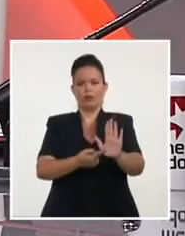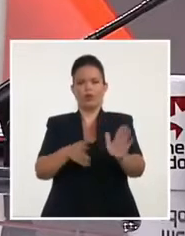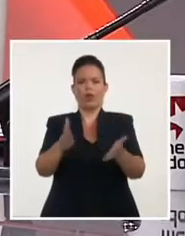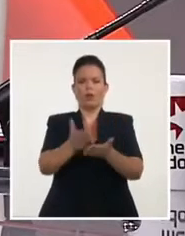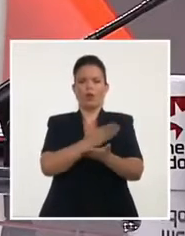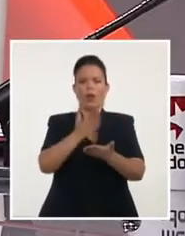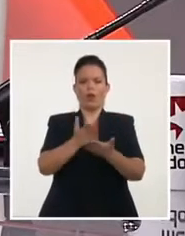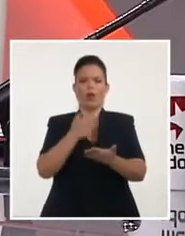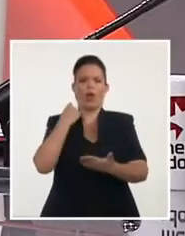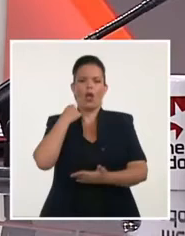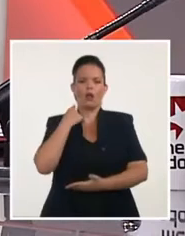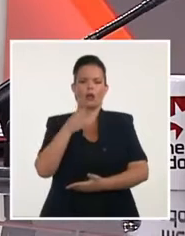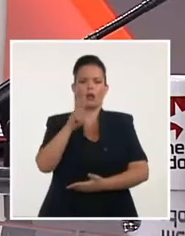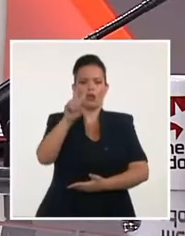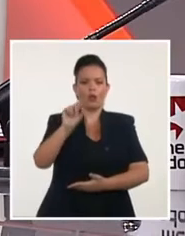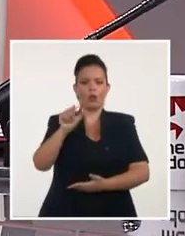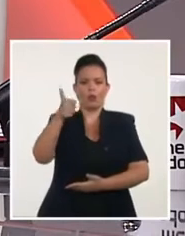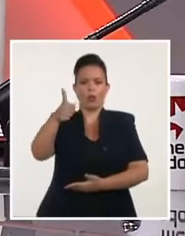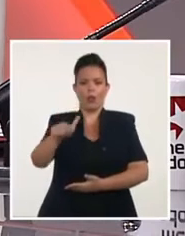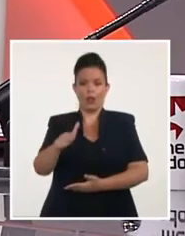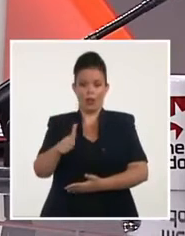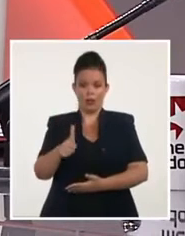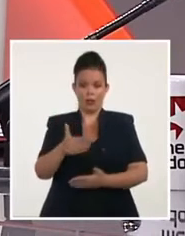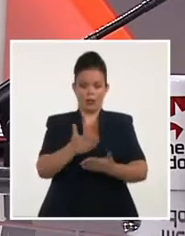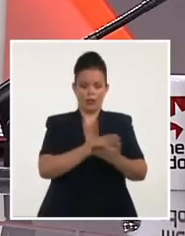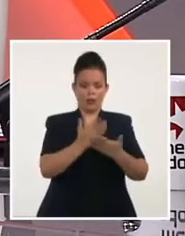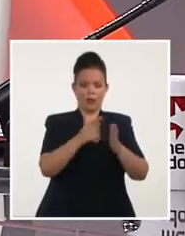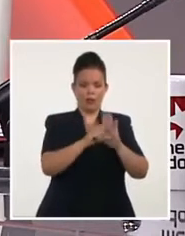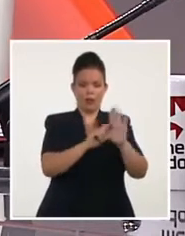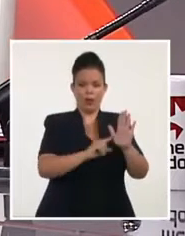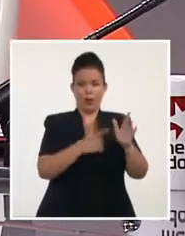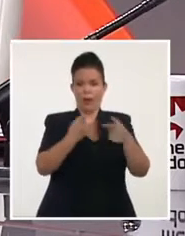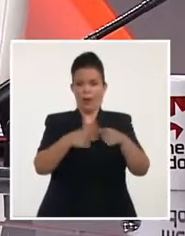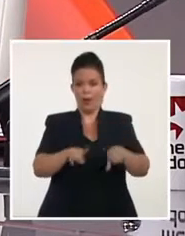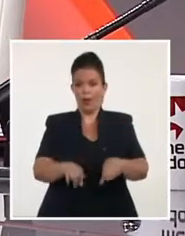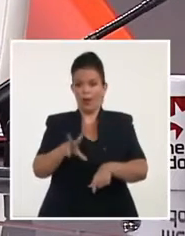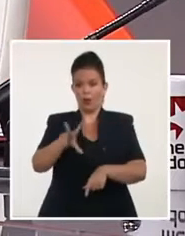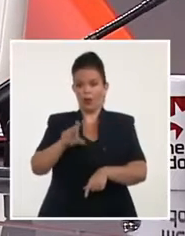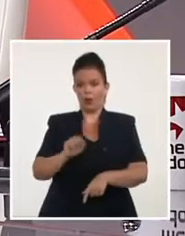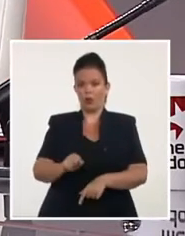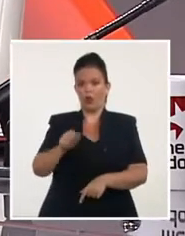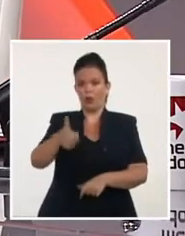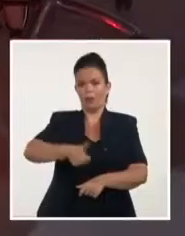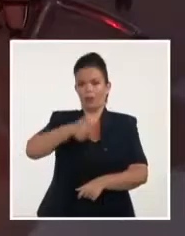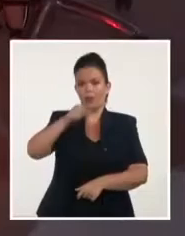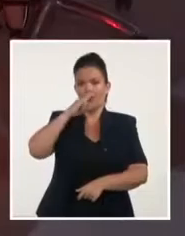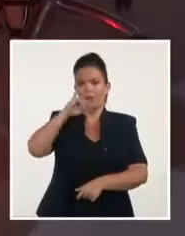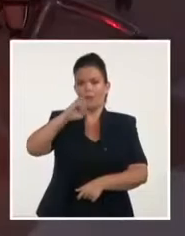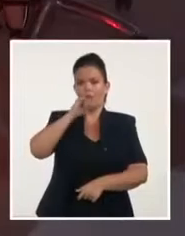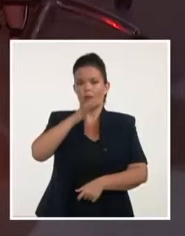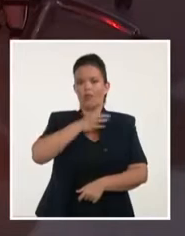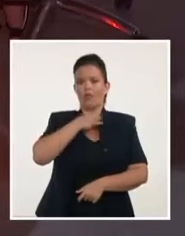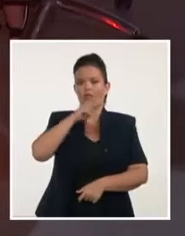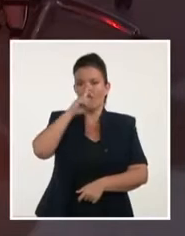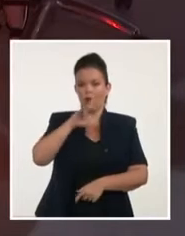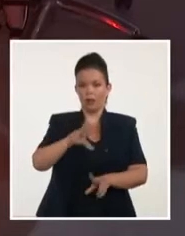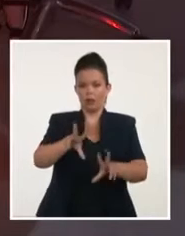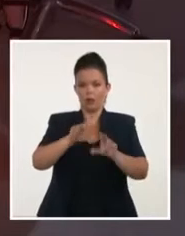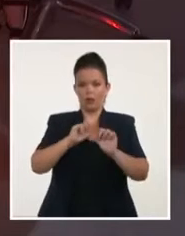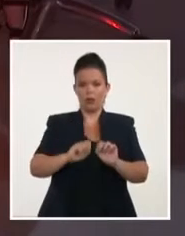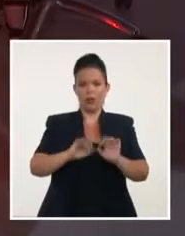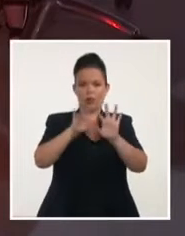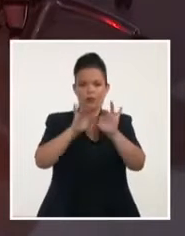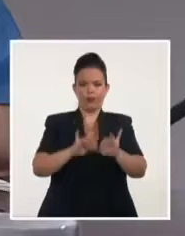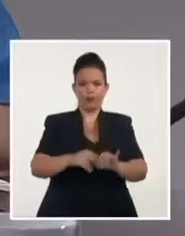el de las operaciones especiales, pero Biden acaba de hacer en marzo su guía de seguridad nacional. Exacto, su relectura de esos